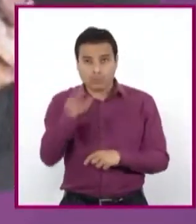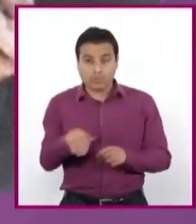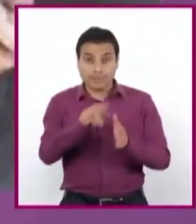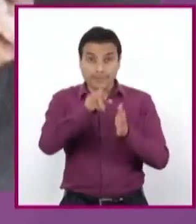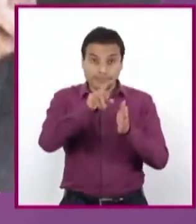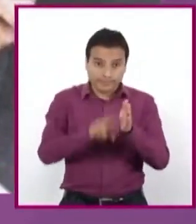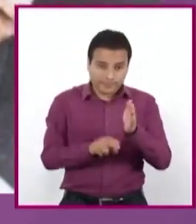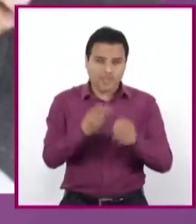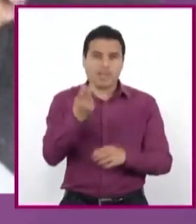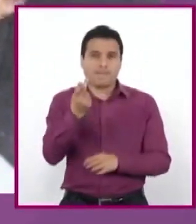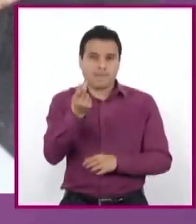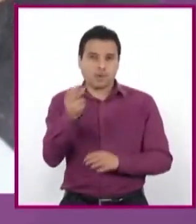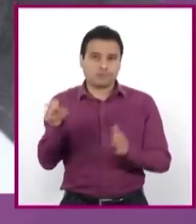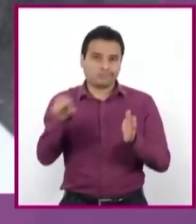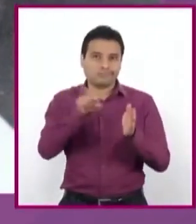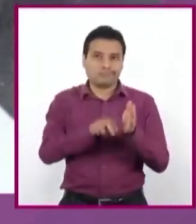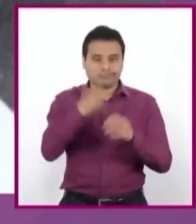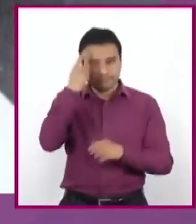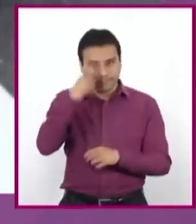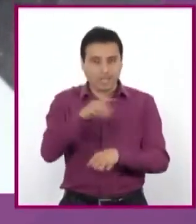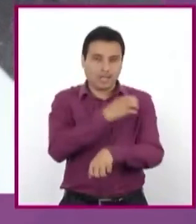tránsito al más allá.